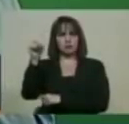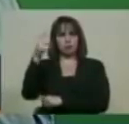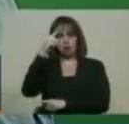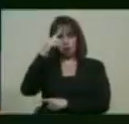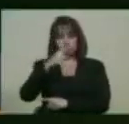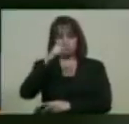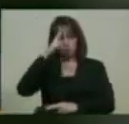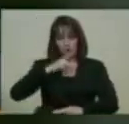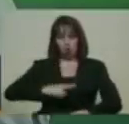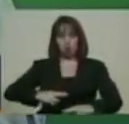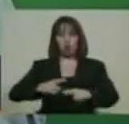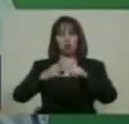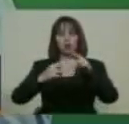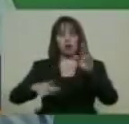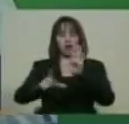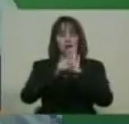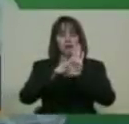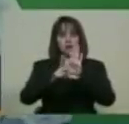obedeciendo la ley,